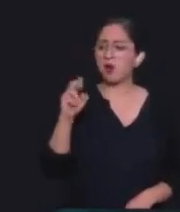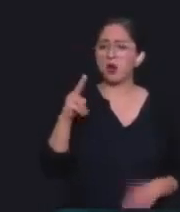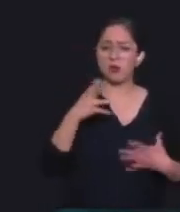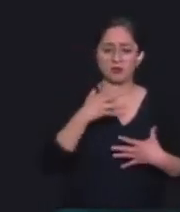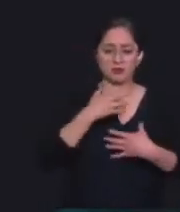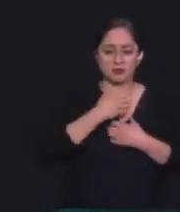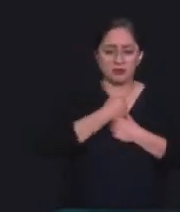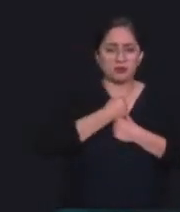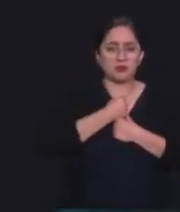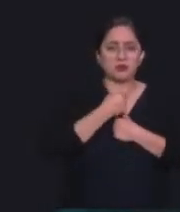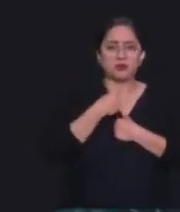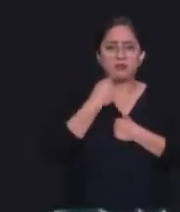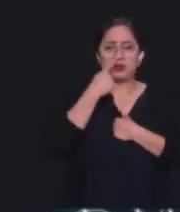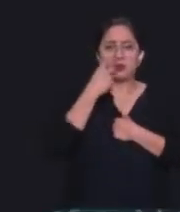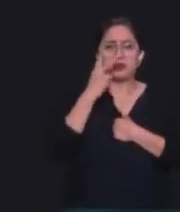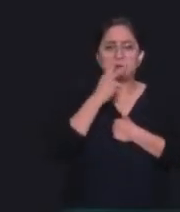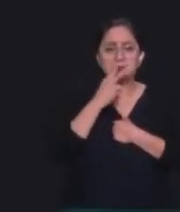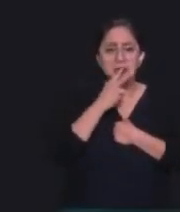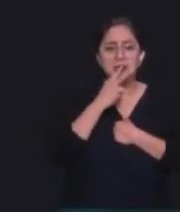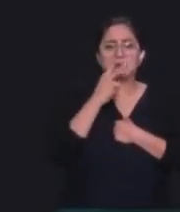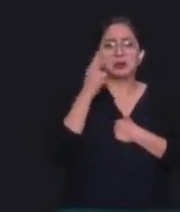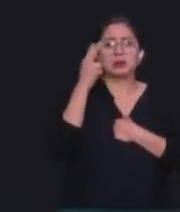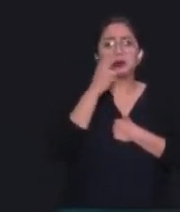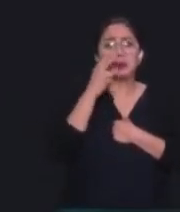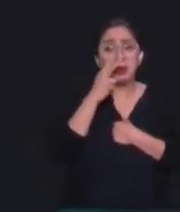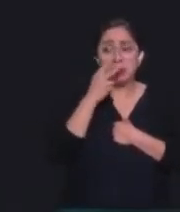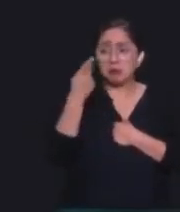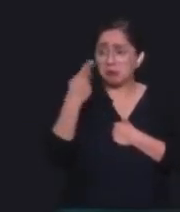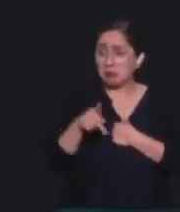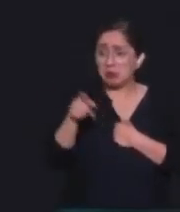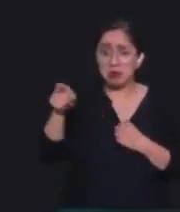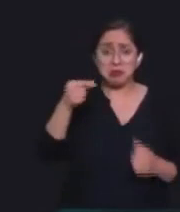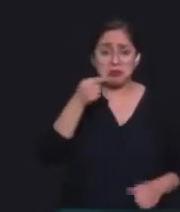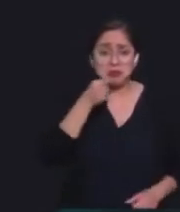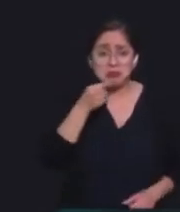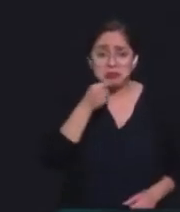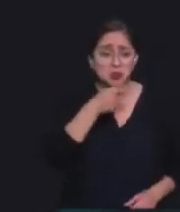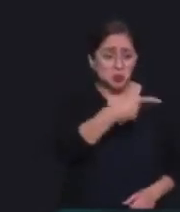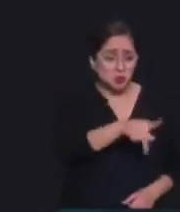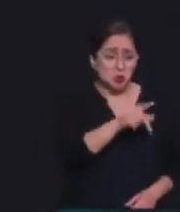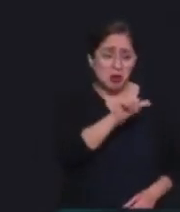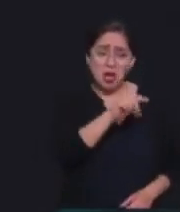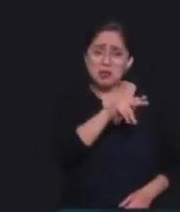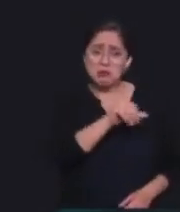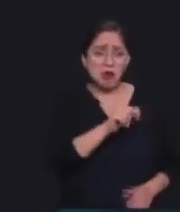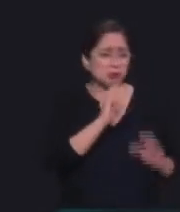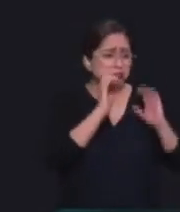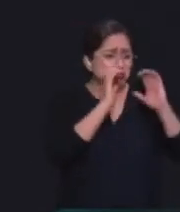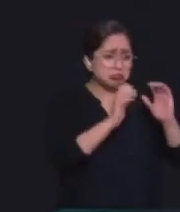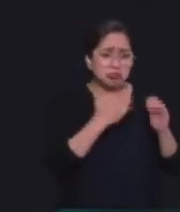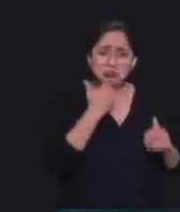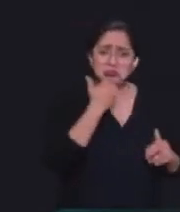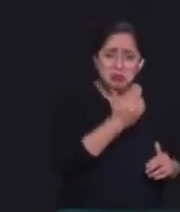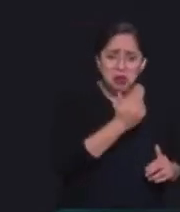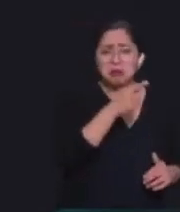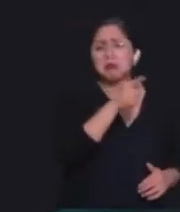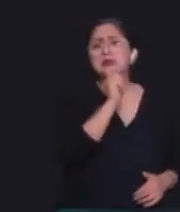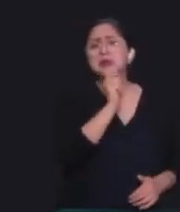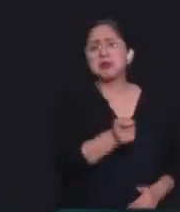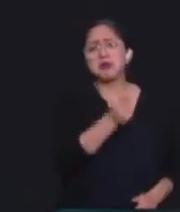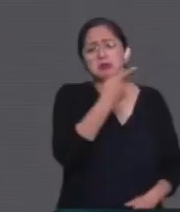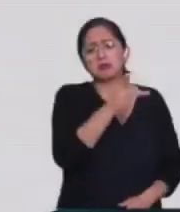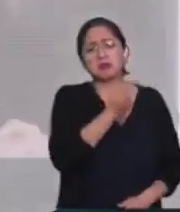ruido que como que chifla el pecho. Pero si ese niño o esa niña están bien controlados, prácticamente son pacientes